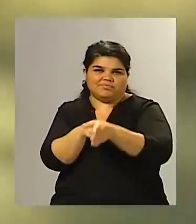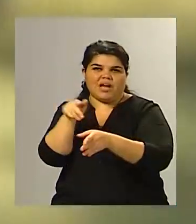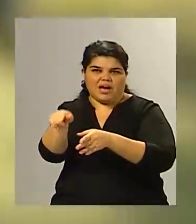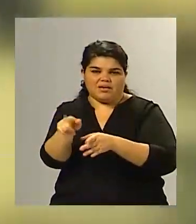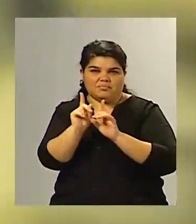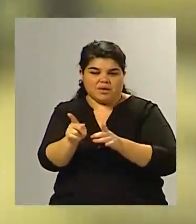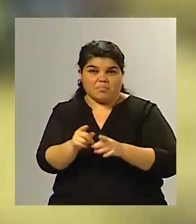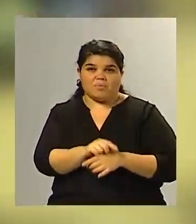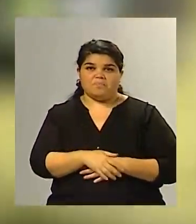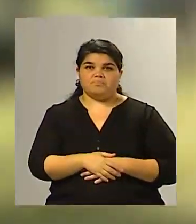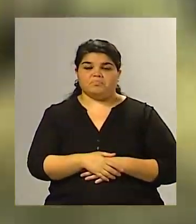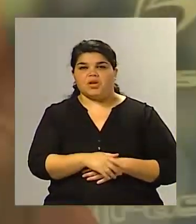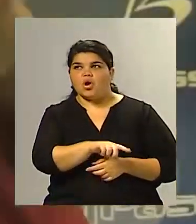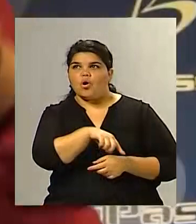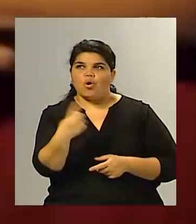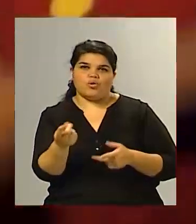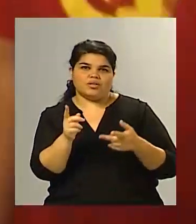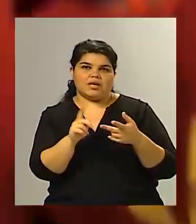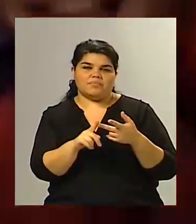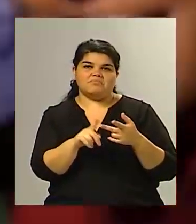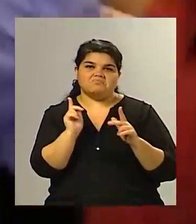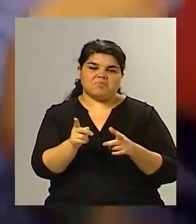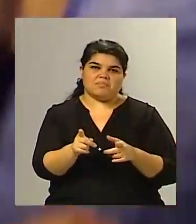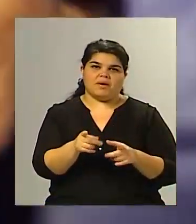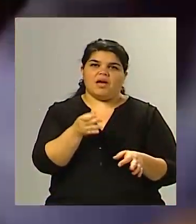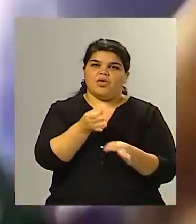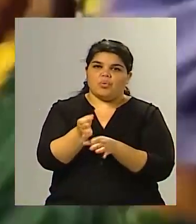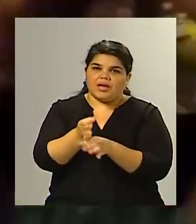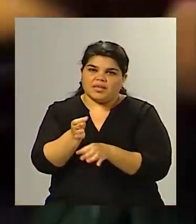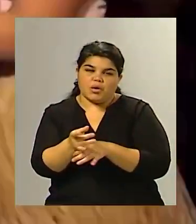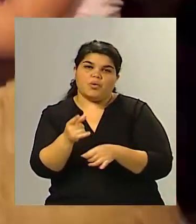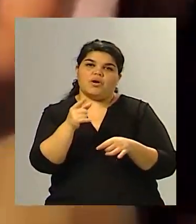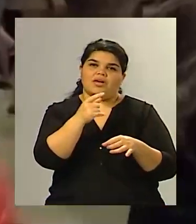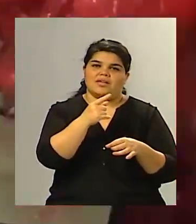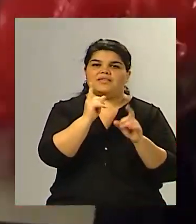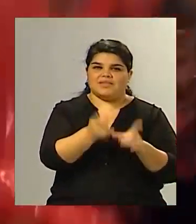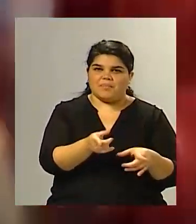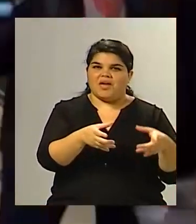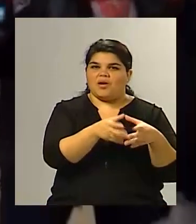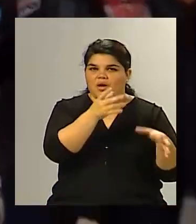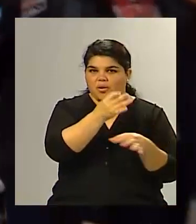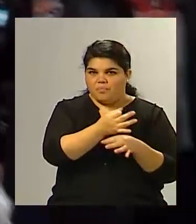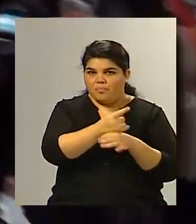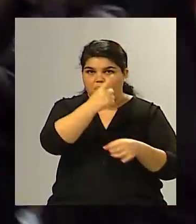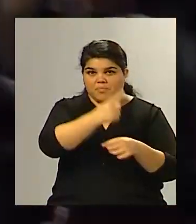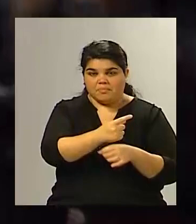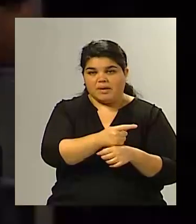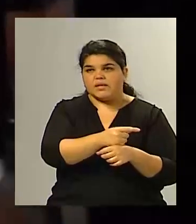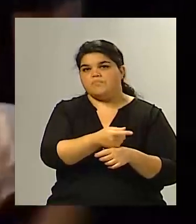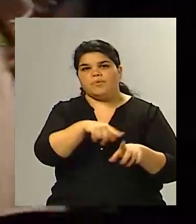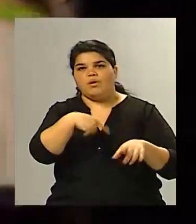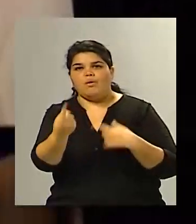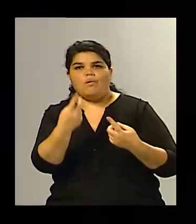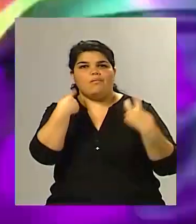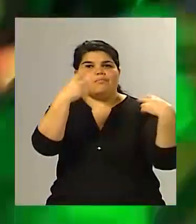como otras opciones diferentes, tanto en educativo como primario, nos encontramos con los viajes acá dentro de la provincia, que